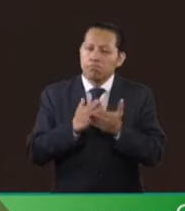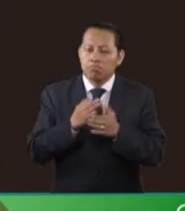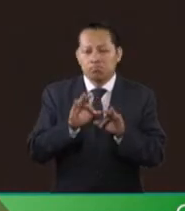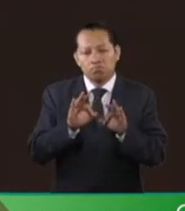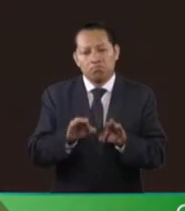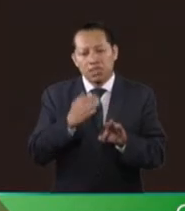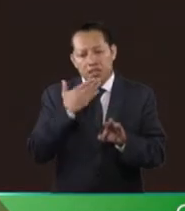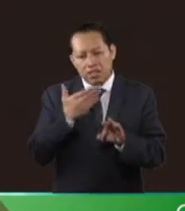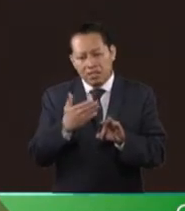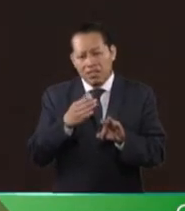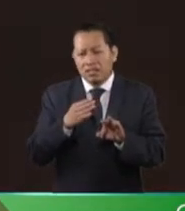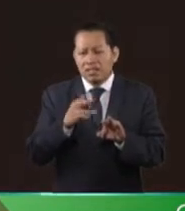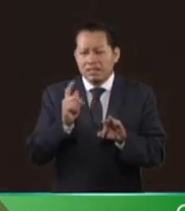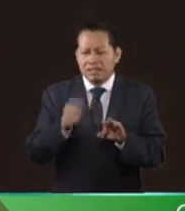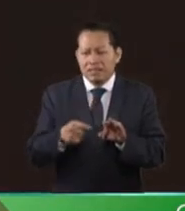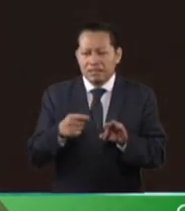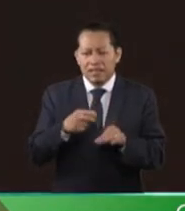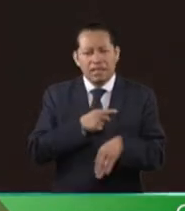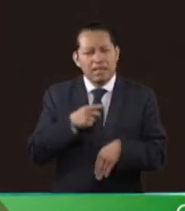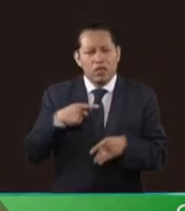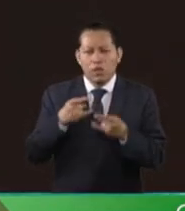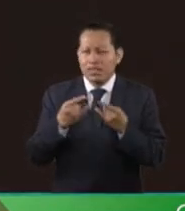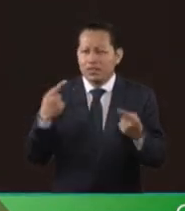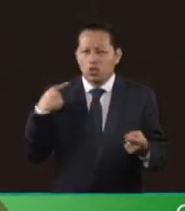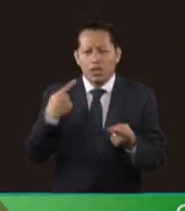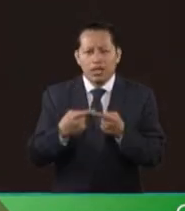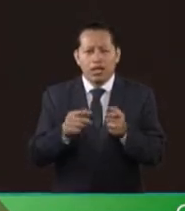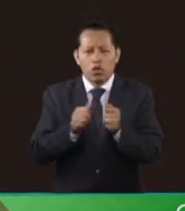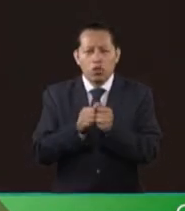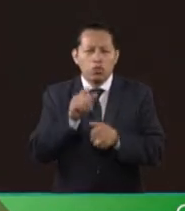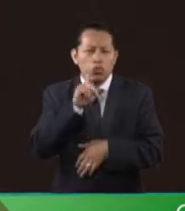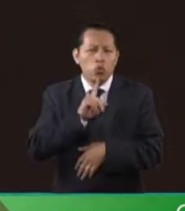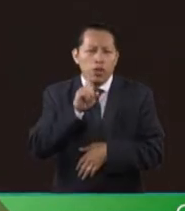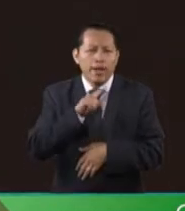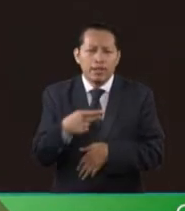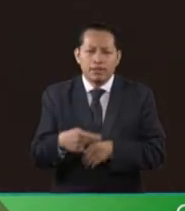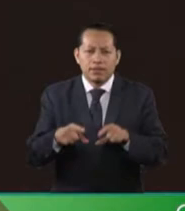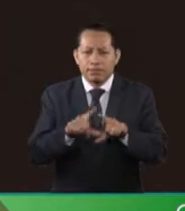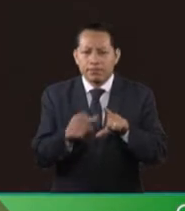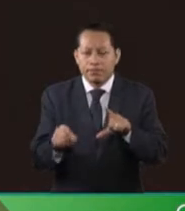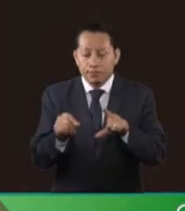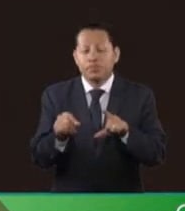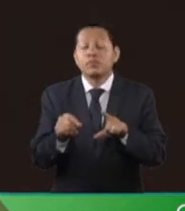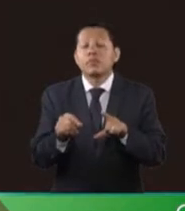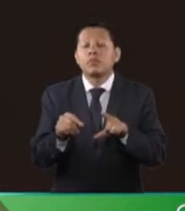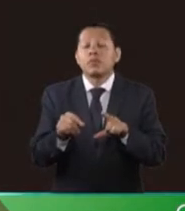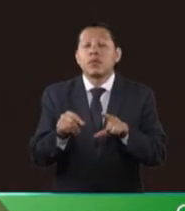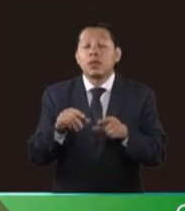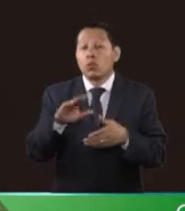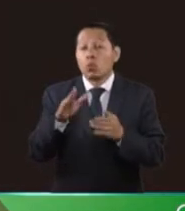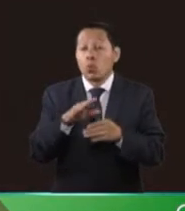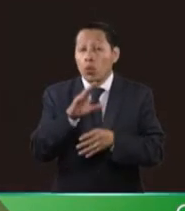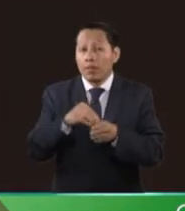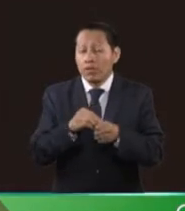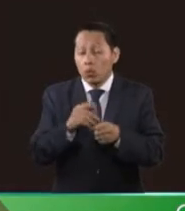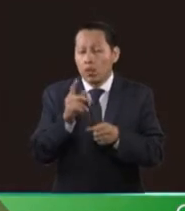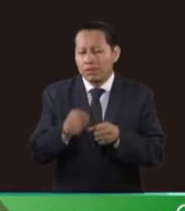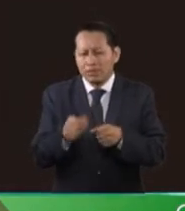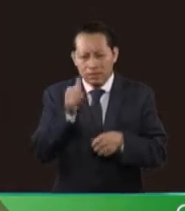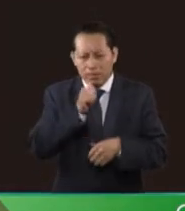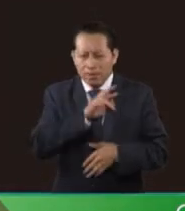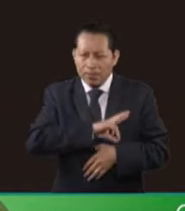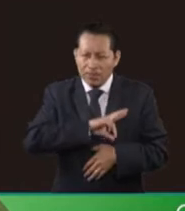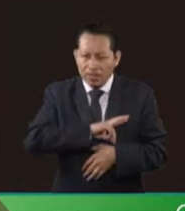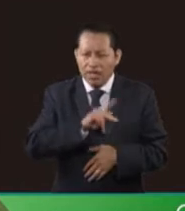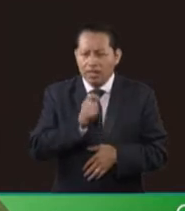es hablar de una deuda histórica que se tiene con las mujeres en este país. En el mundo entero, la propiedad privada solo